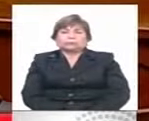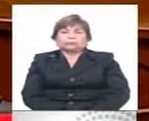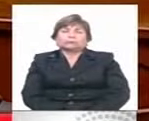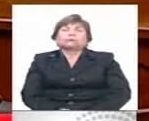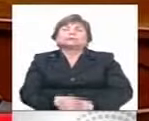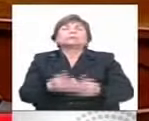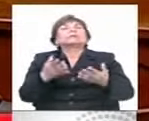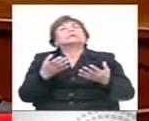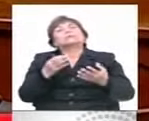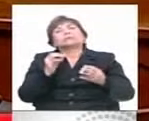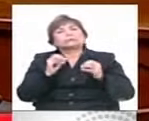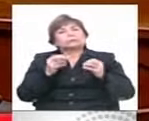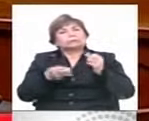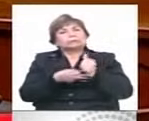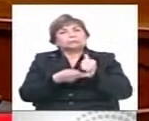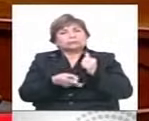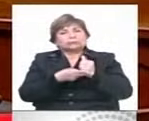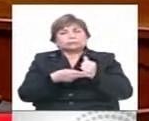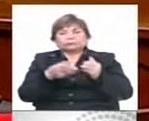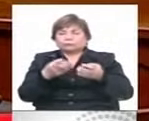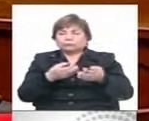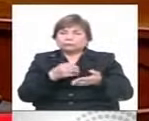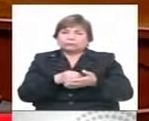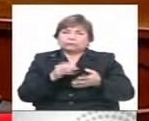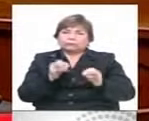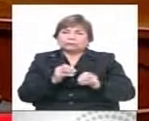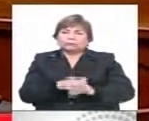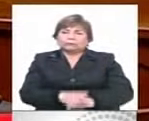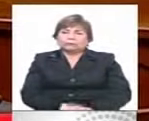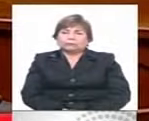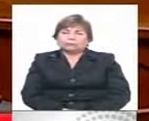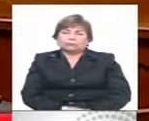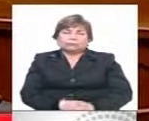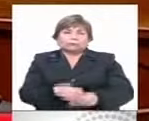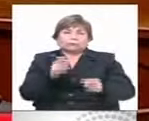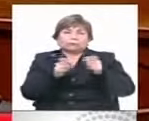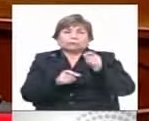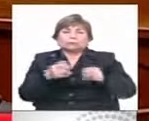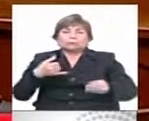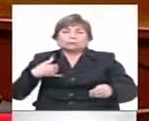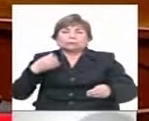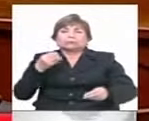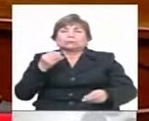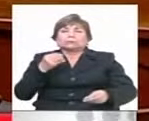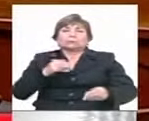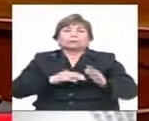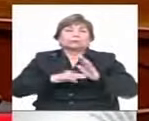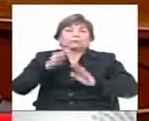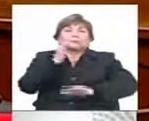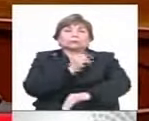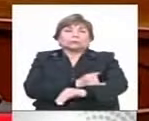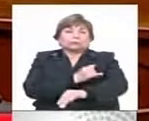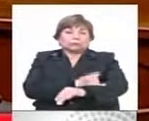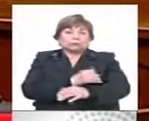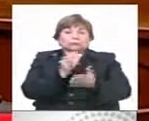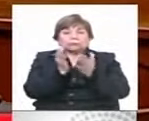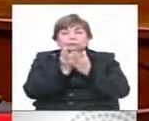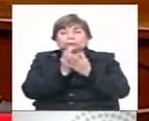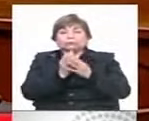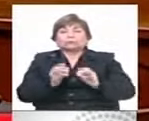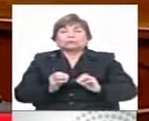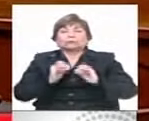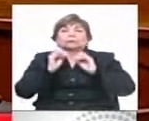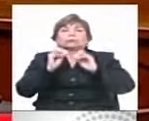Queremos garantizar también más y mejores oportunidades para el acceso de los jóvenes a educación superior. Por ello, se están